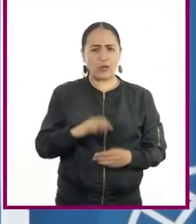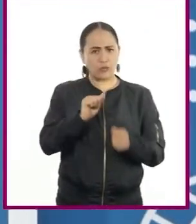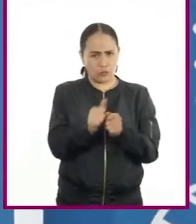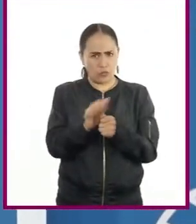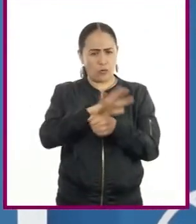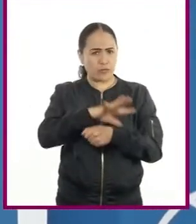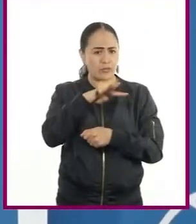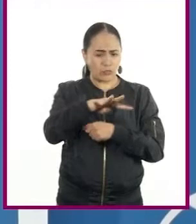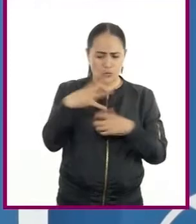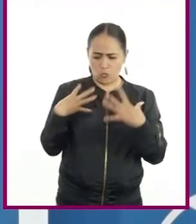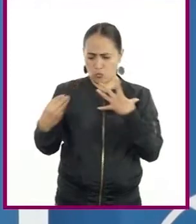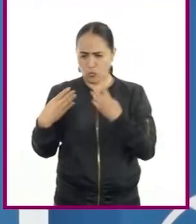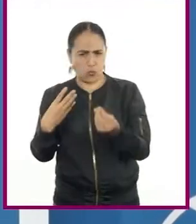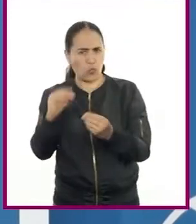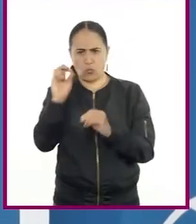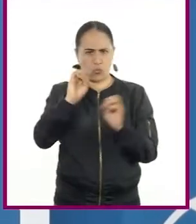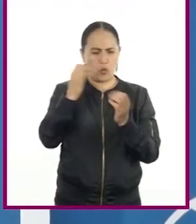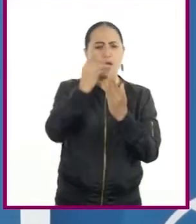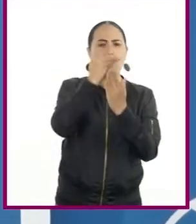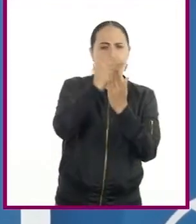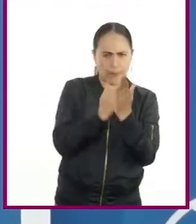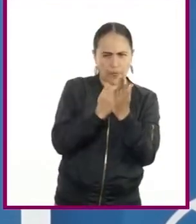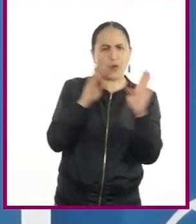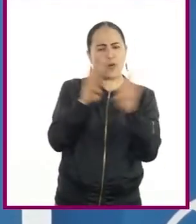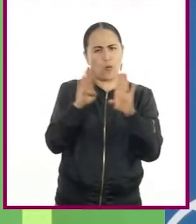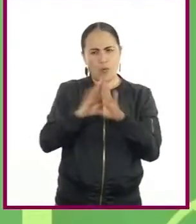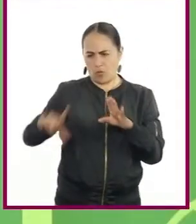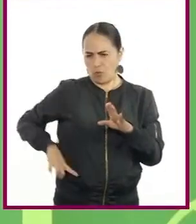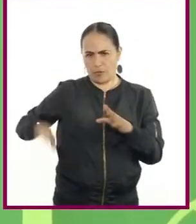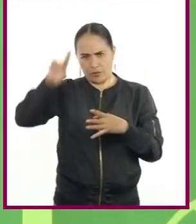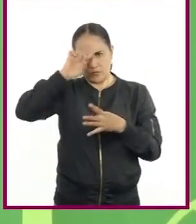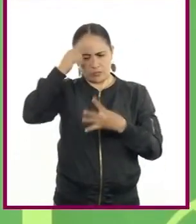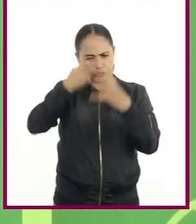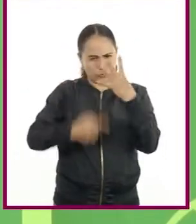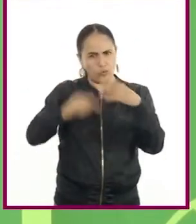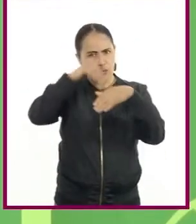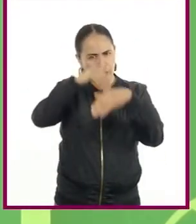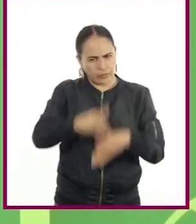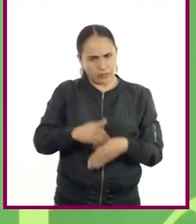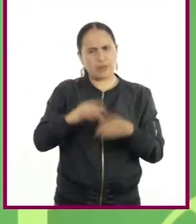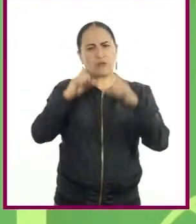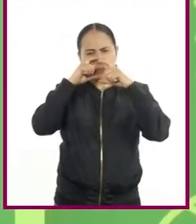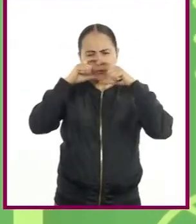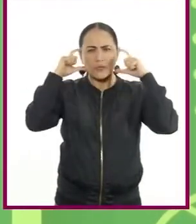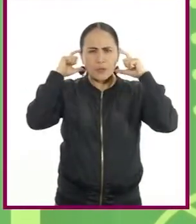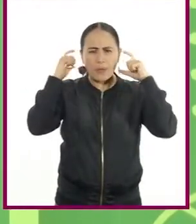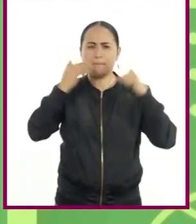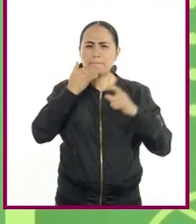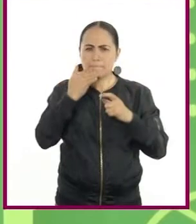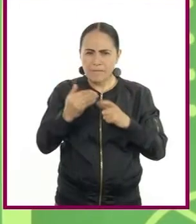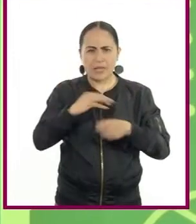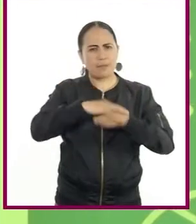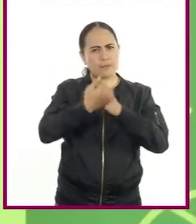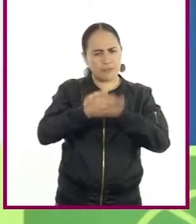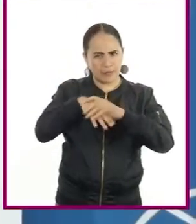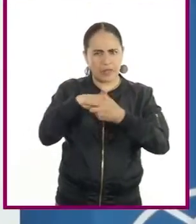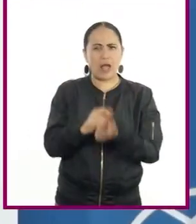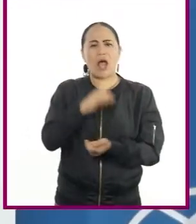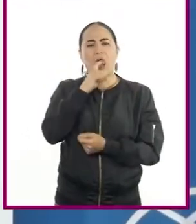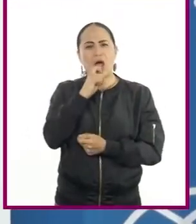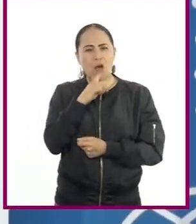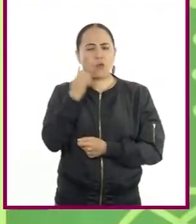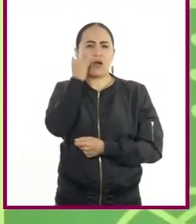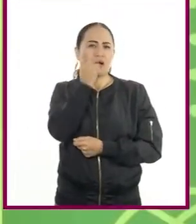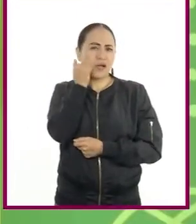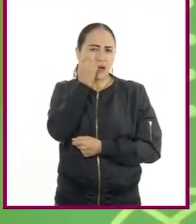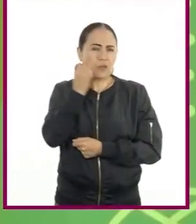COVID-19 es importante seguir con las medidas sanitarias, como el uso correcto del cubrebocas, lavarse las manos con agua y jabón por